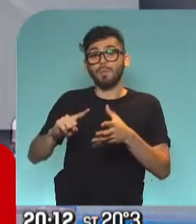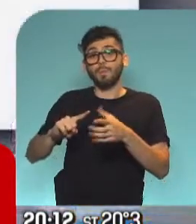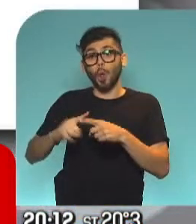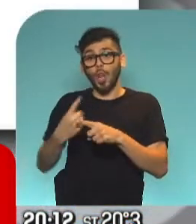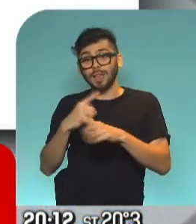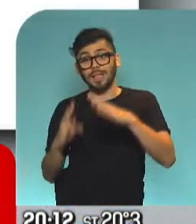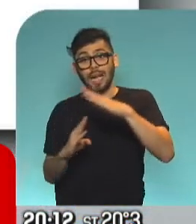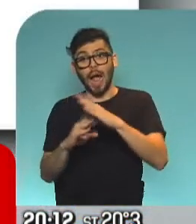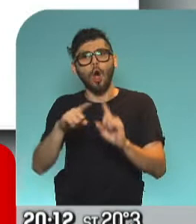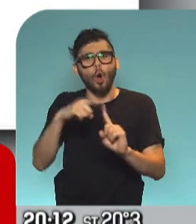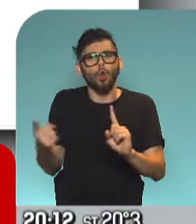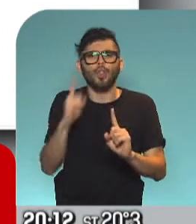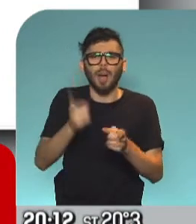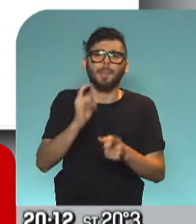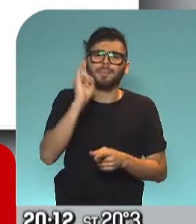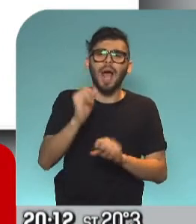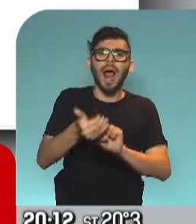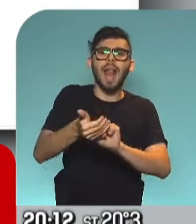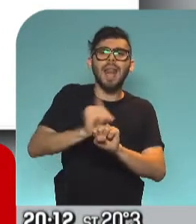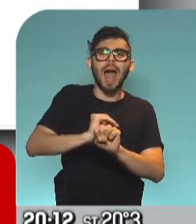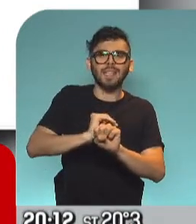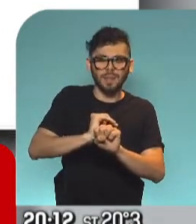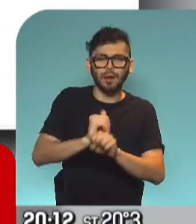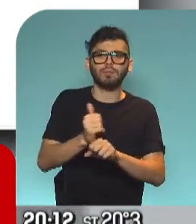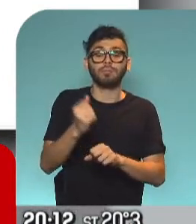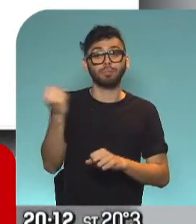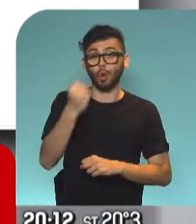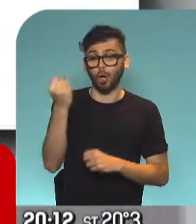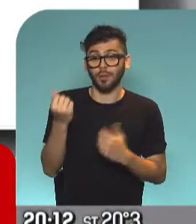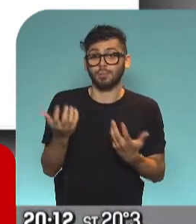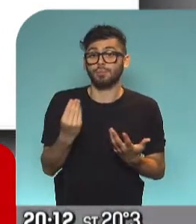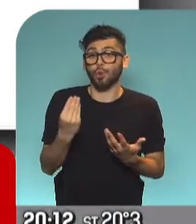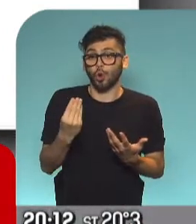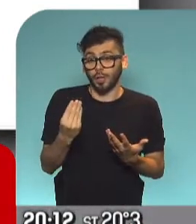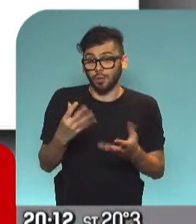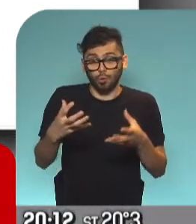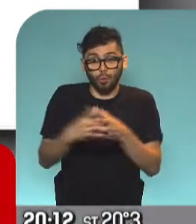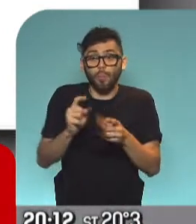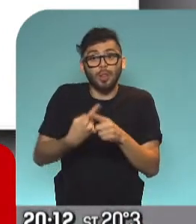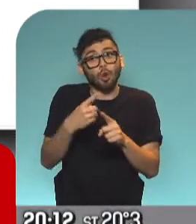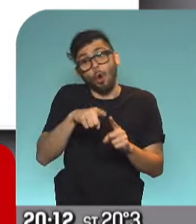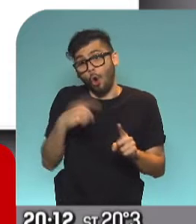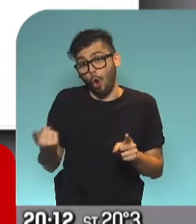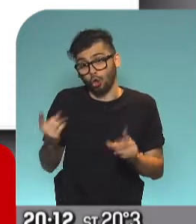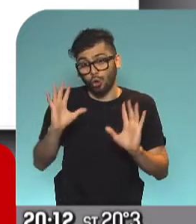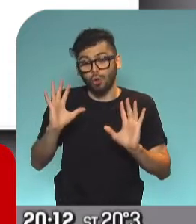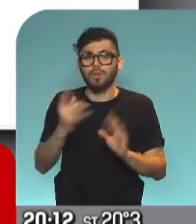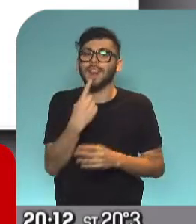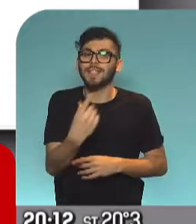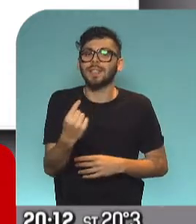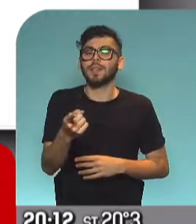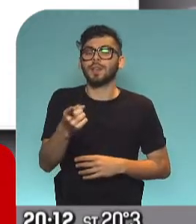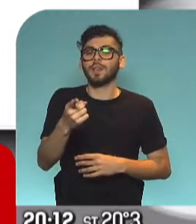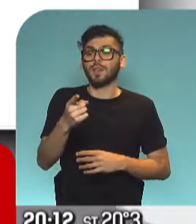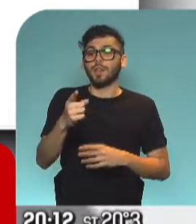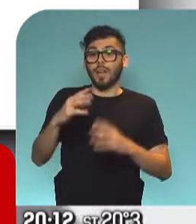Horacio Rodríguez Larreta, y es importante porque se expresa desde, por supuesto, otro partido, otro espacio político. Repudia profundamente los hechos